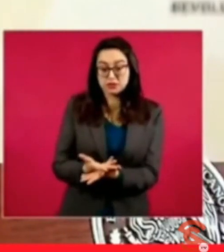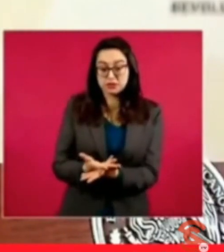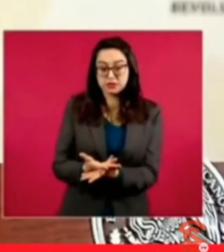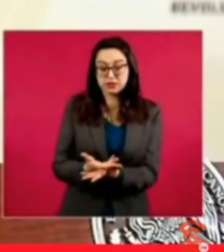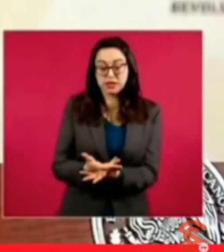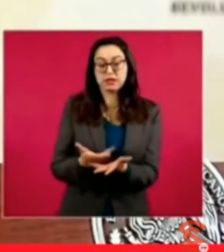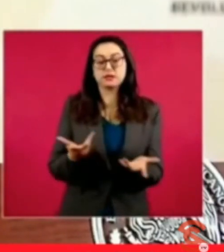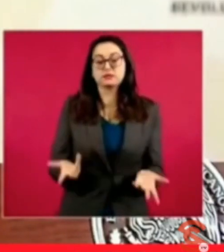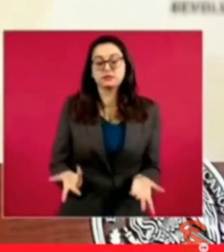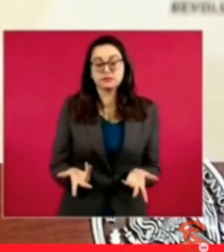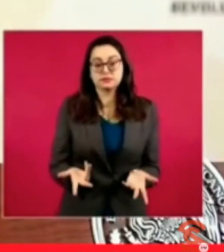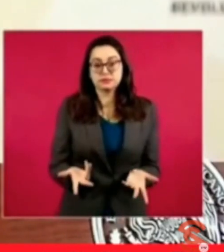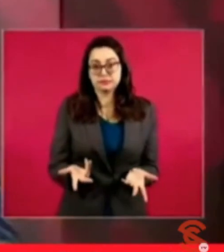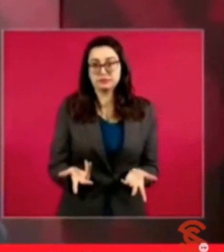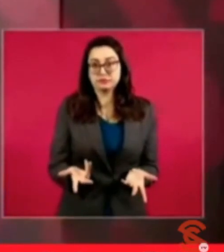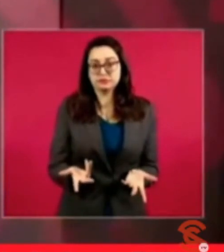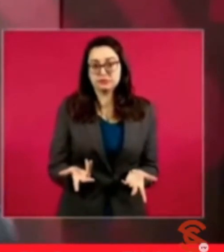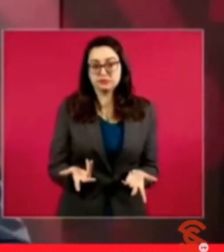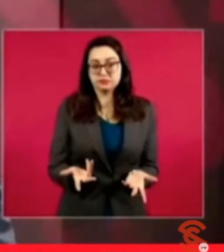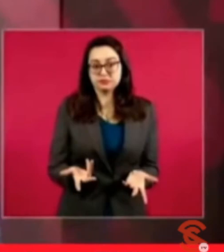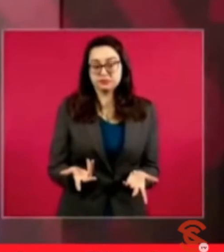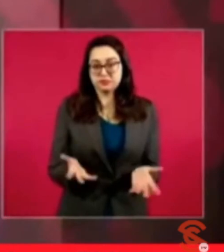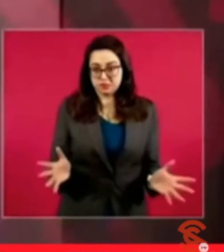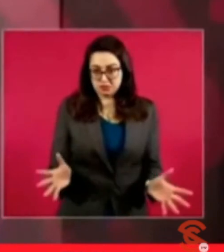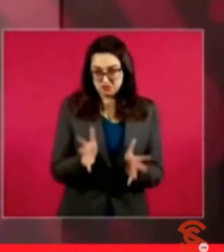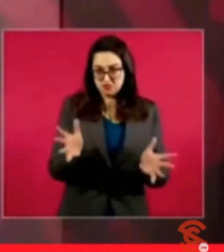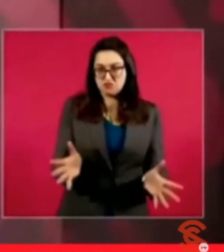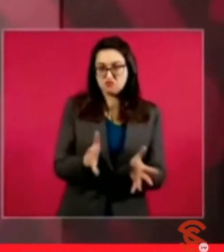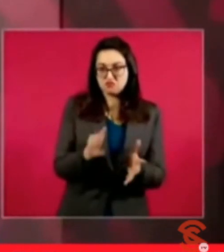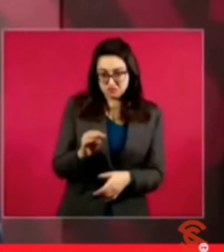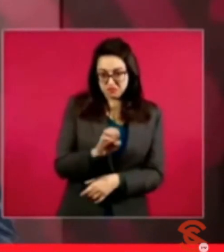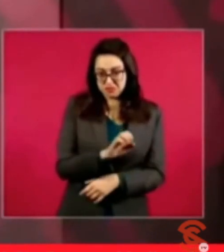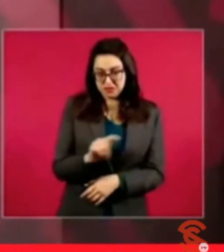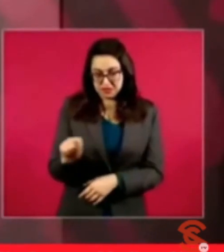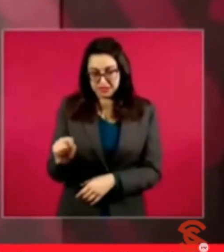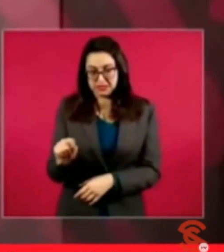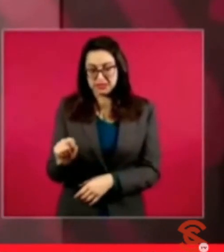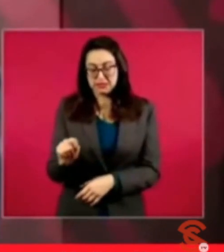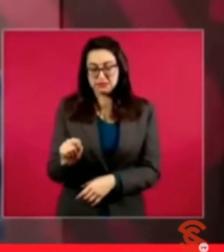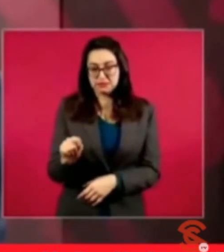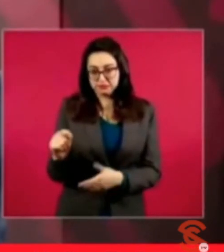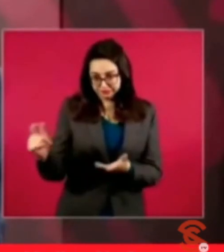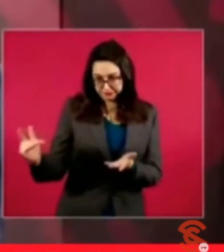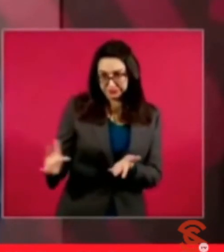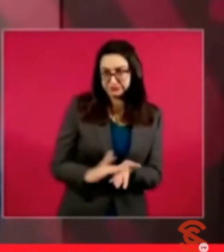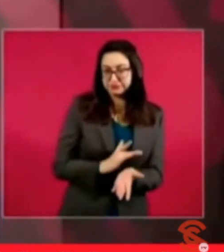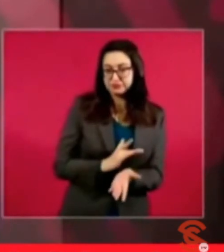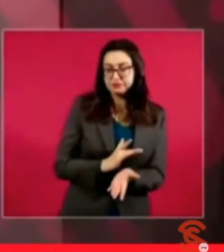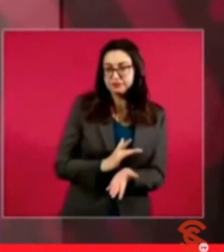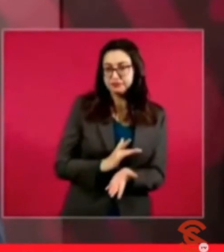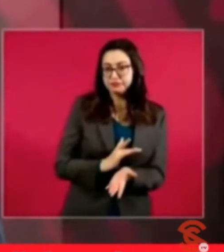que Mitt y que se sumara